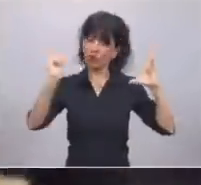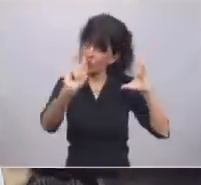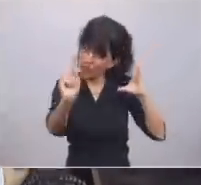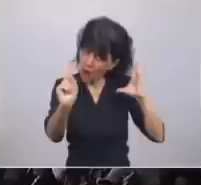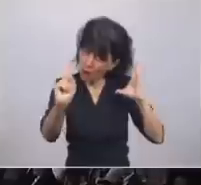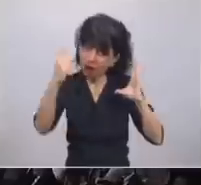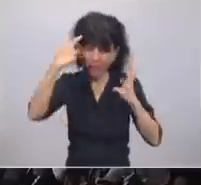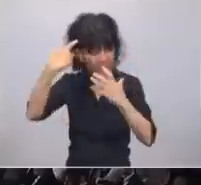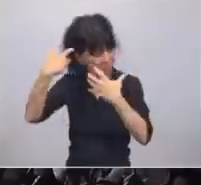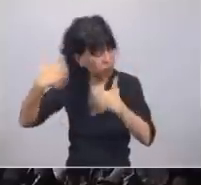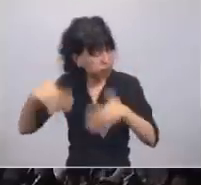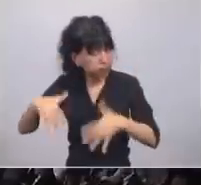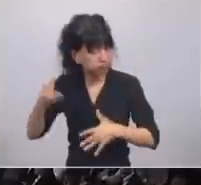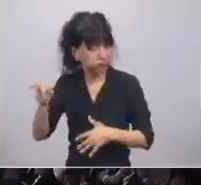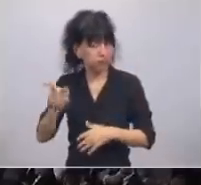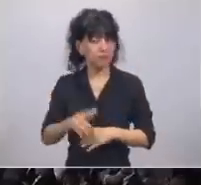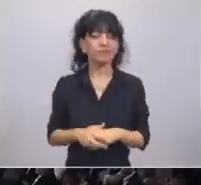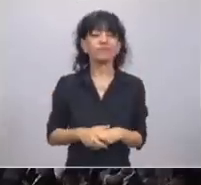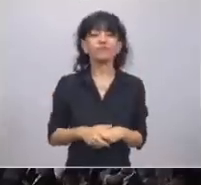Vengo a acompañar